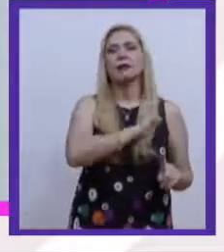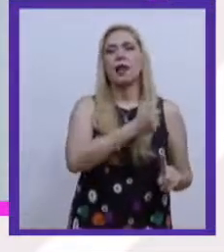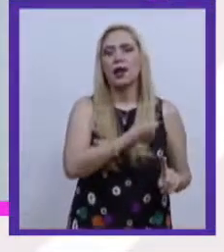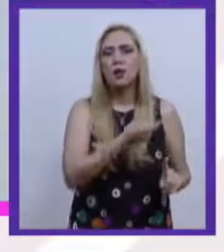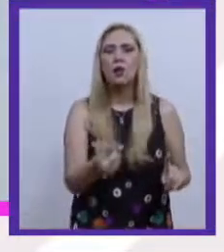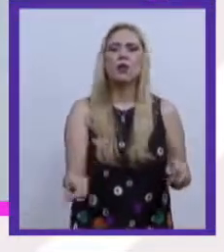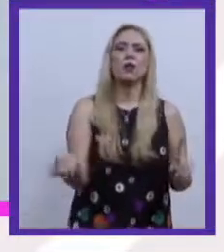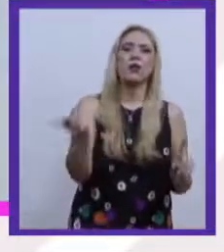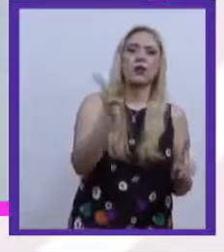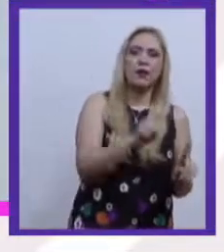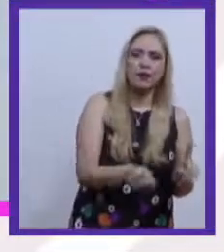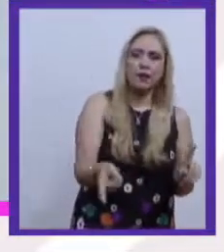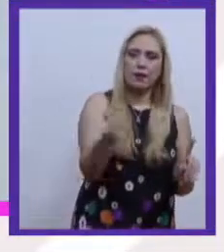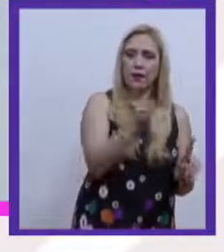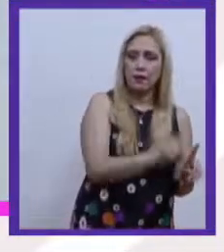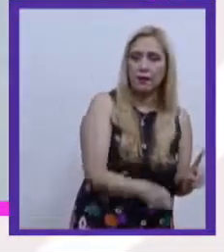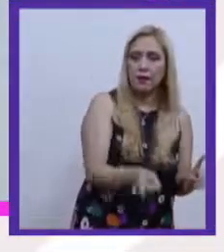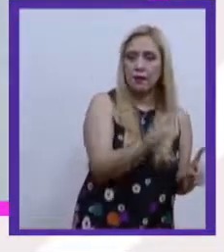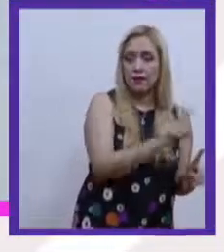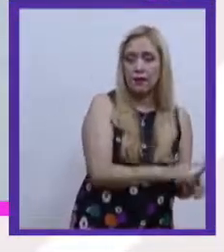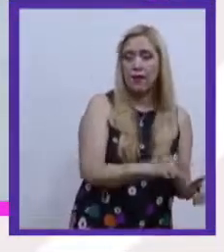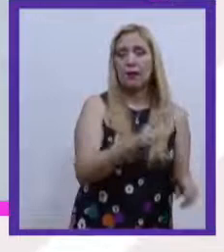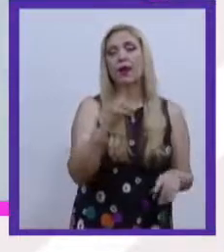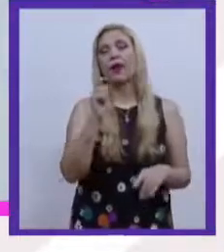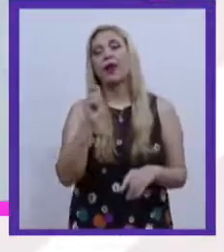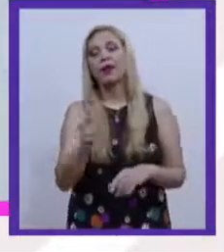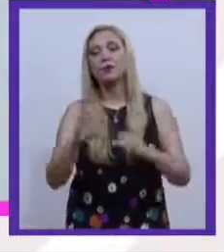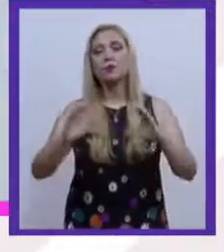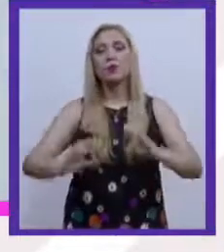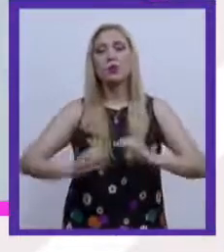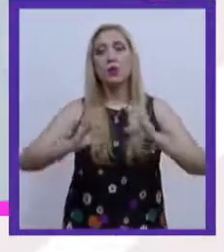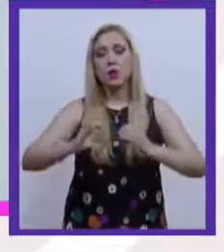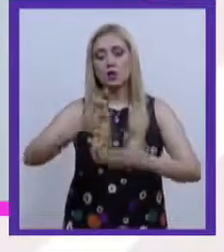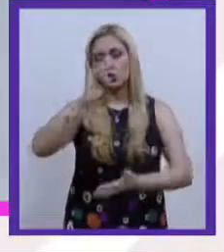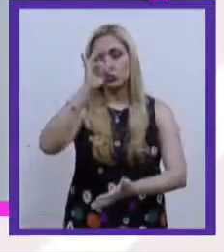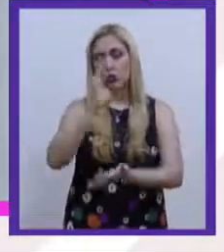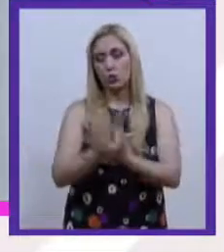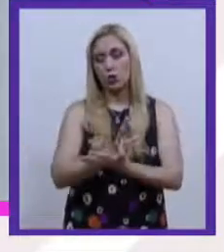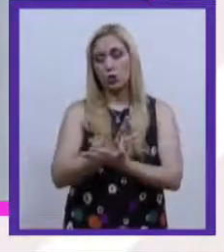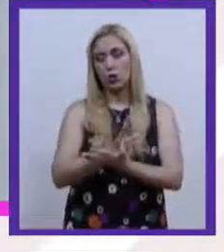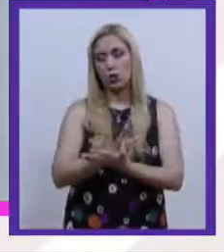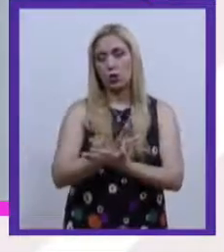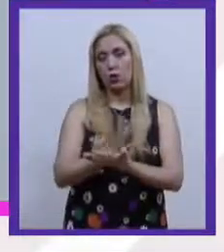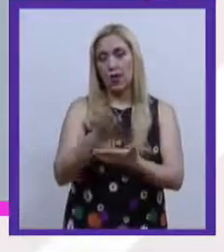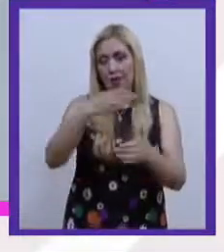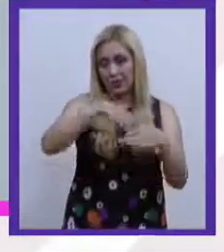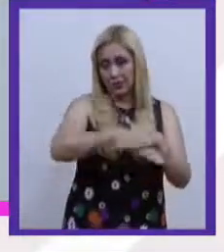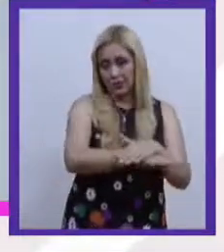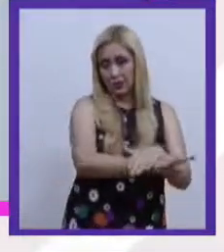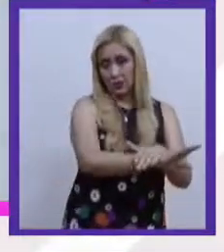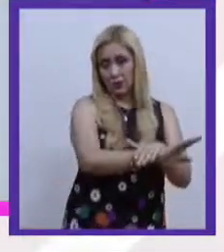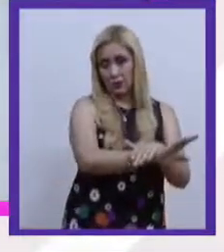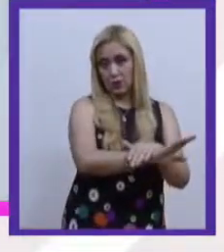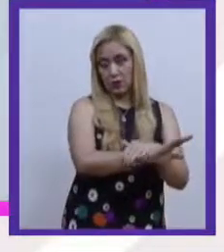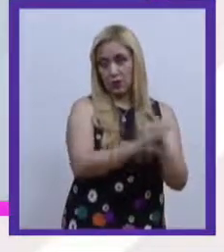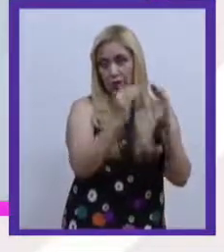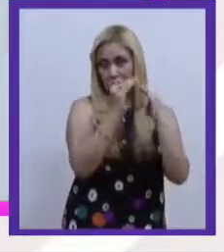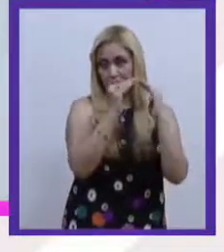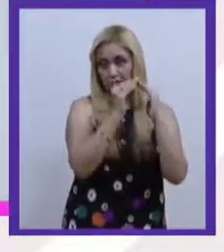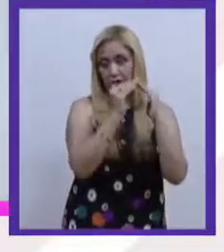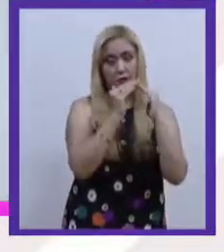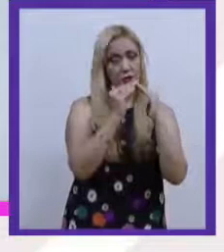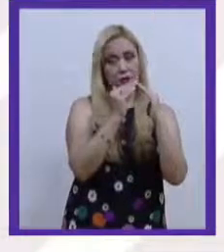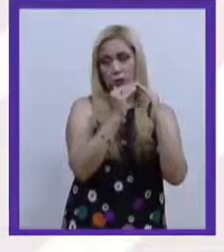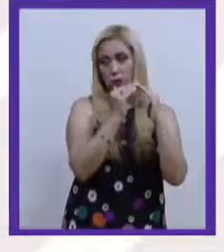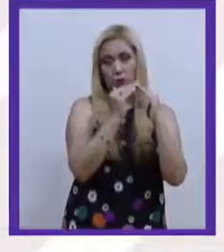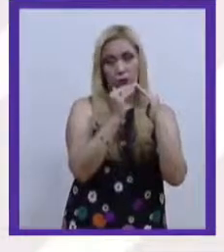sabemos, las tareas de cuidado no son solamente las tareas al interior, digamos, de los hogares, sino